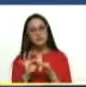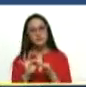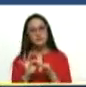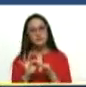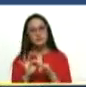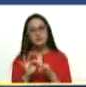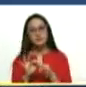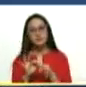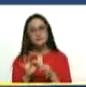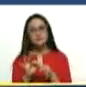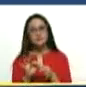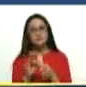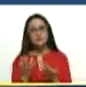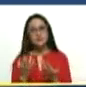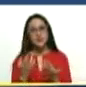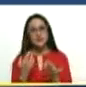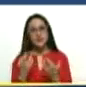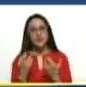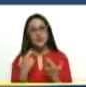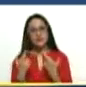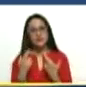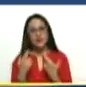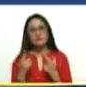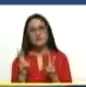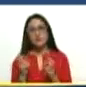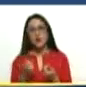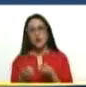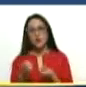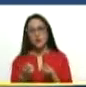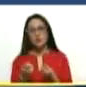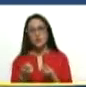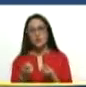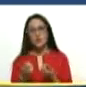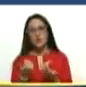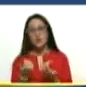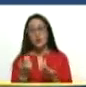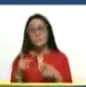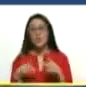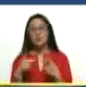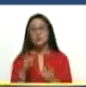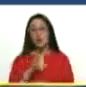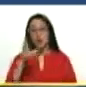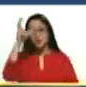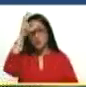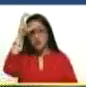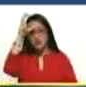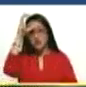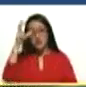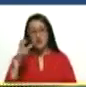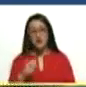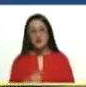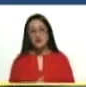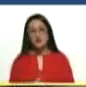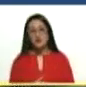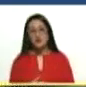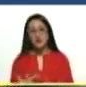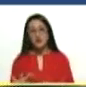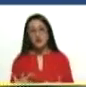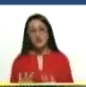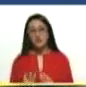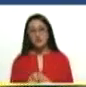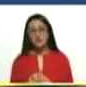nuestras relaciones económicas y profundizarlas. Y la capacidad de producción de Turquía junto con los